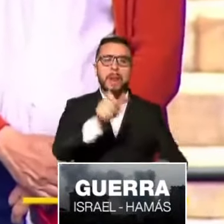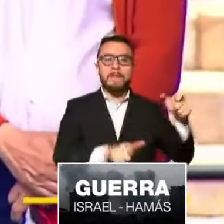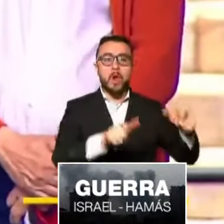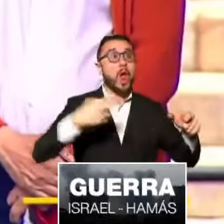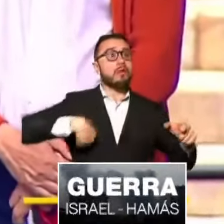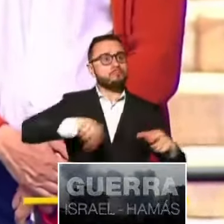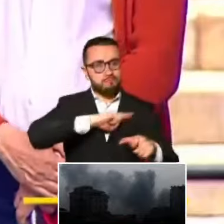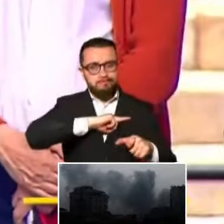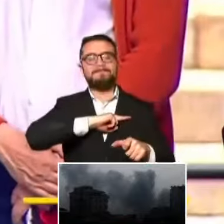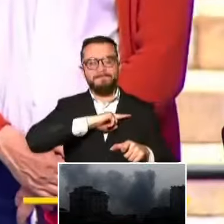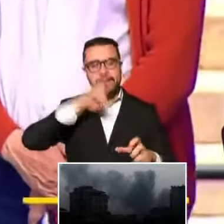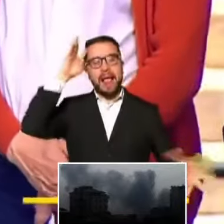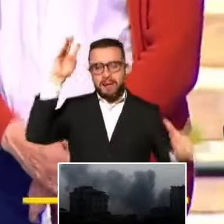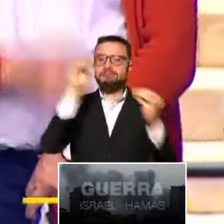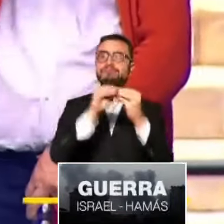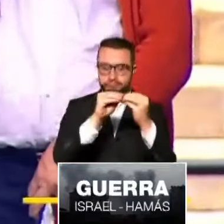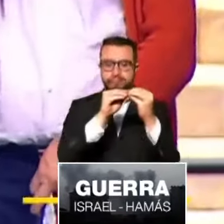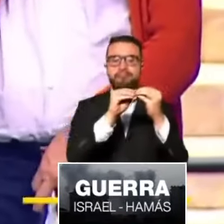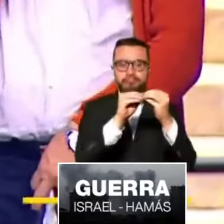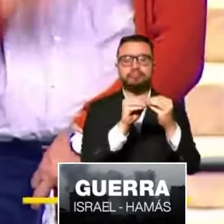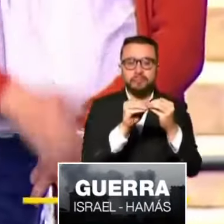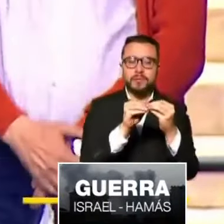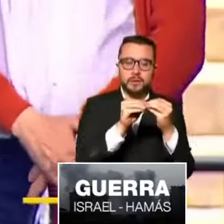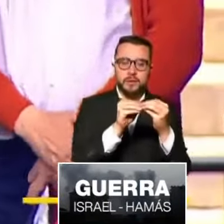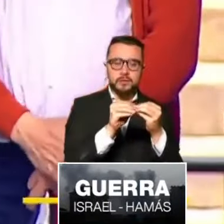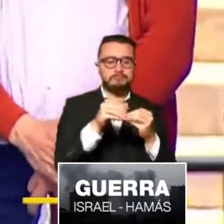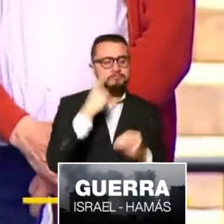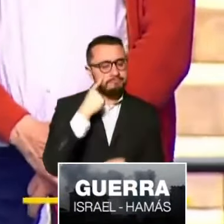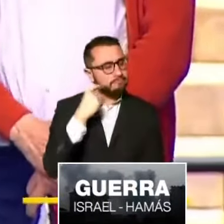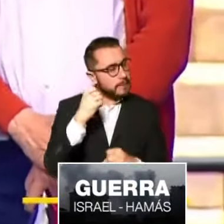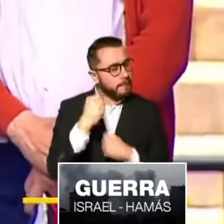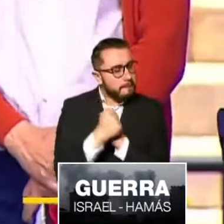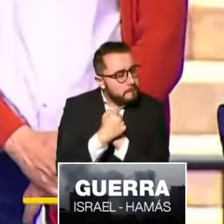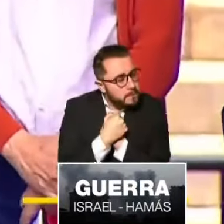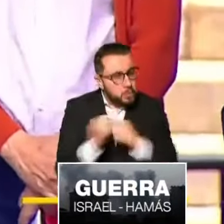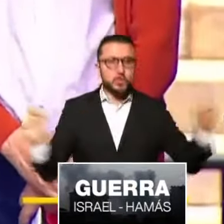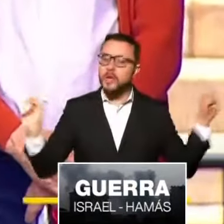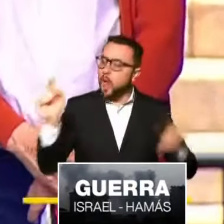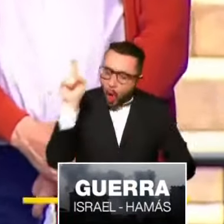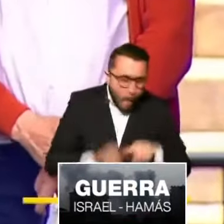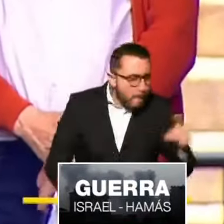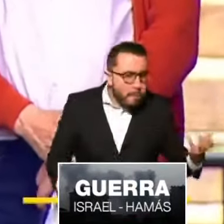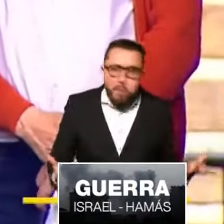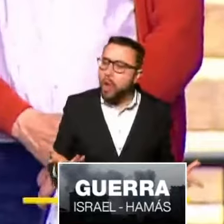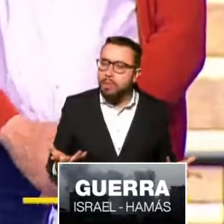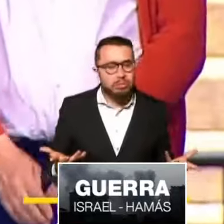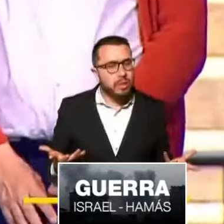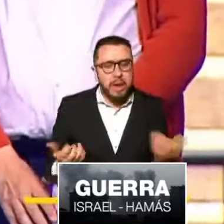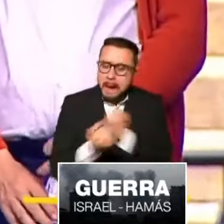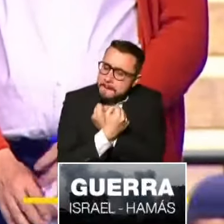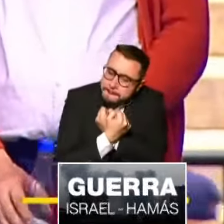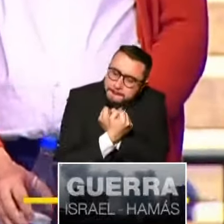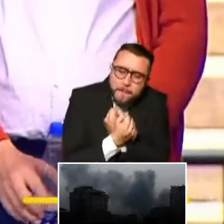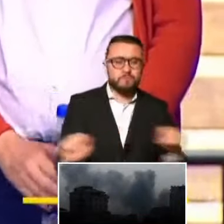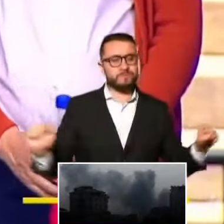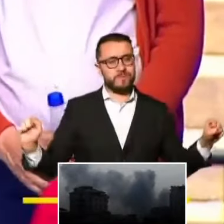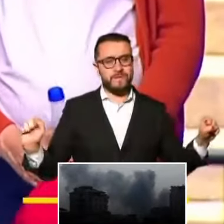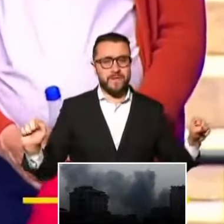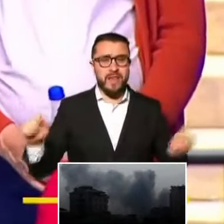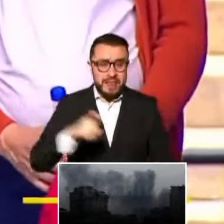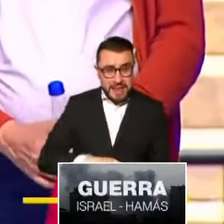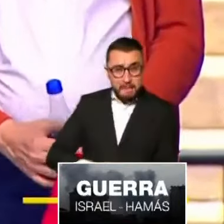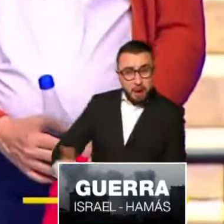colombianos en en Palestina y en Israel pues tendrían dificultades porque no tendrían su representación política o no tendrían ese ese lazo